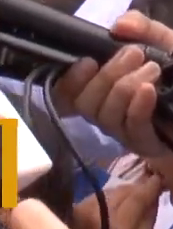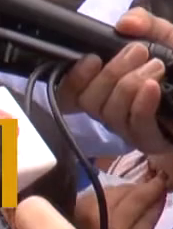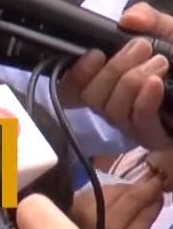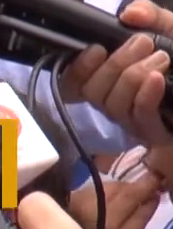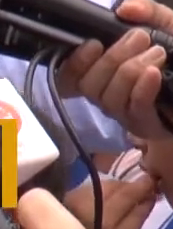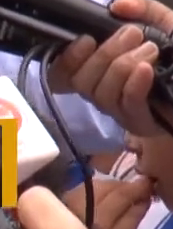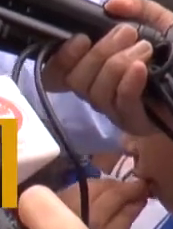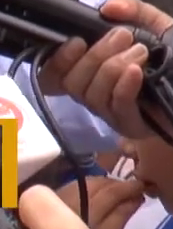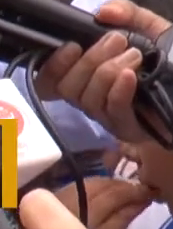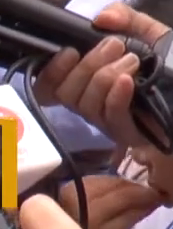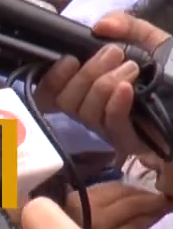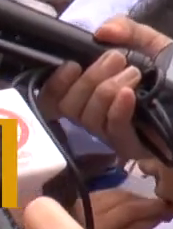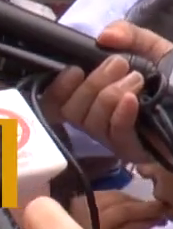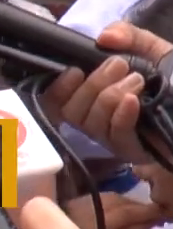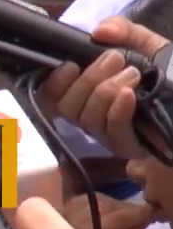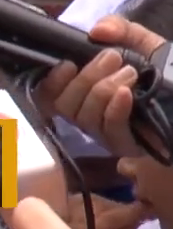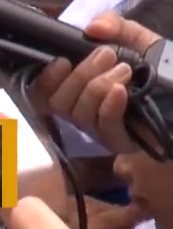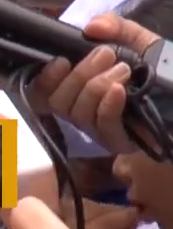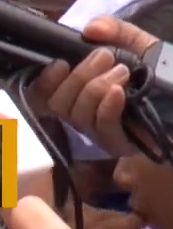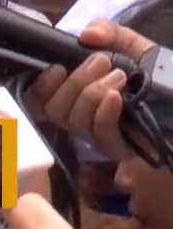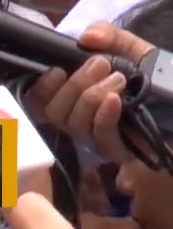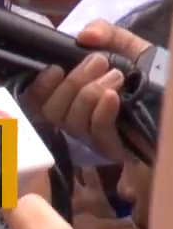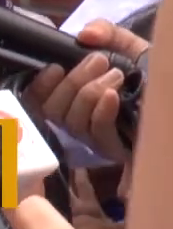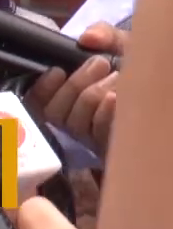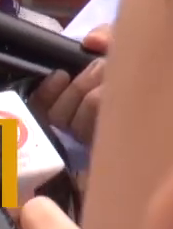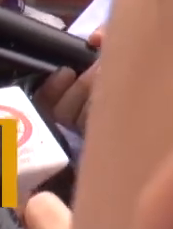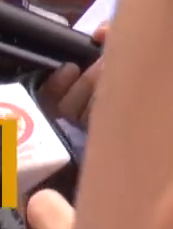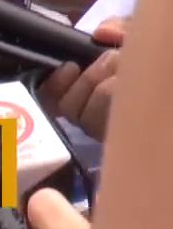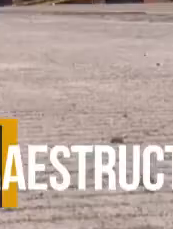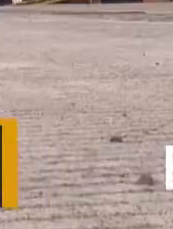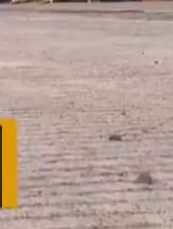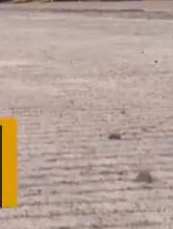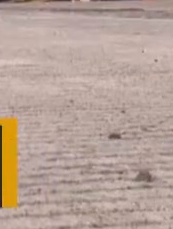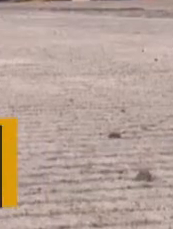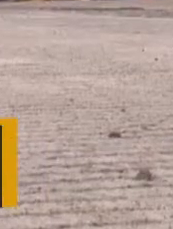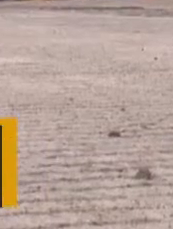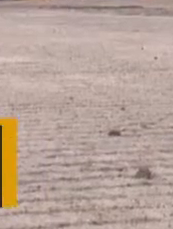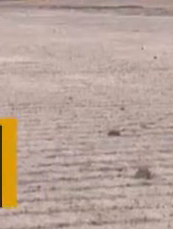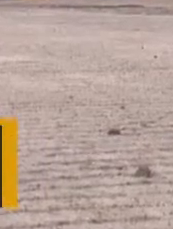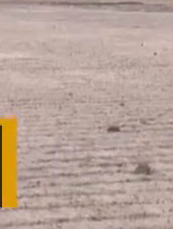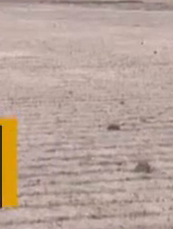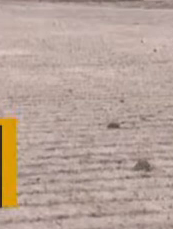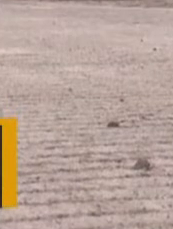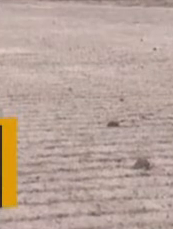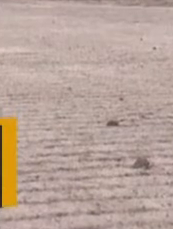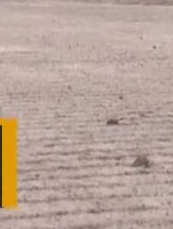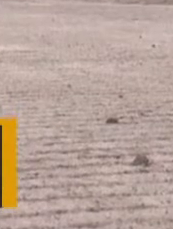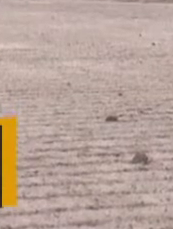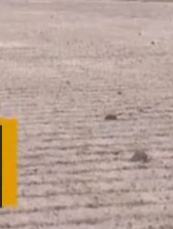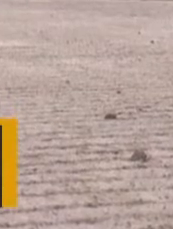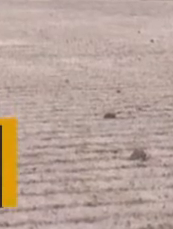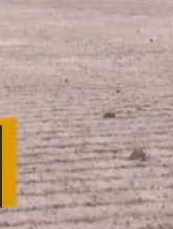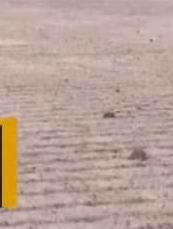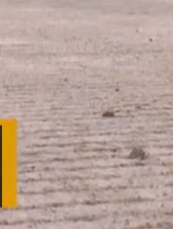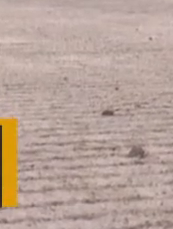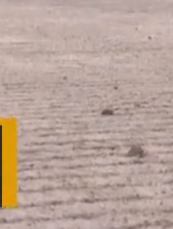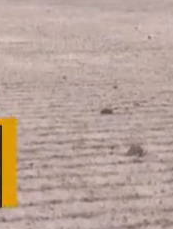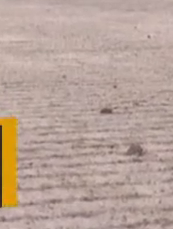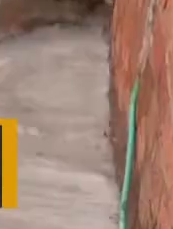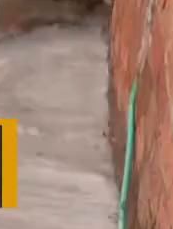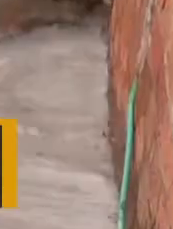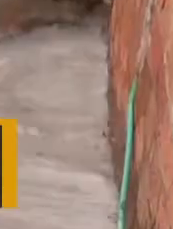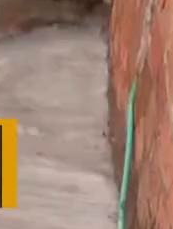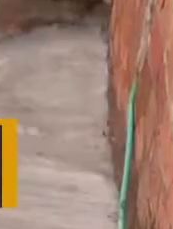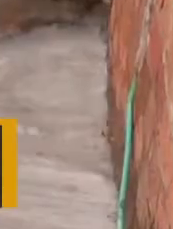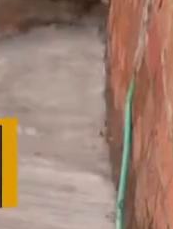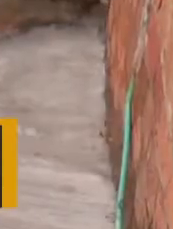de escuelas y colegios y vamos a tener en cuenta esta escuela. El recorrido continuó en el barrio Barranca, en donde un basurero que